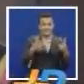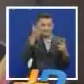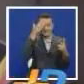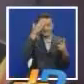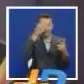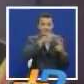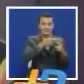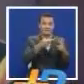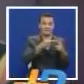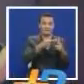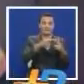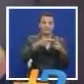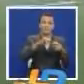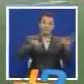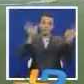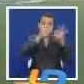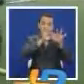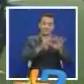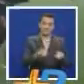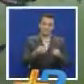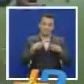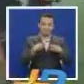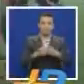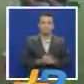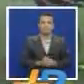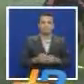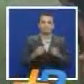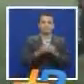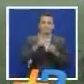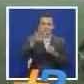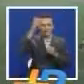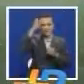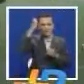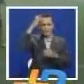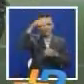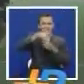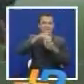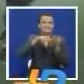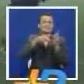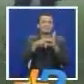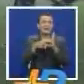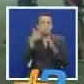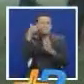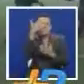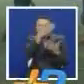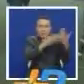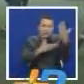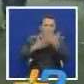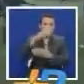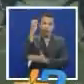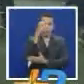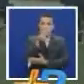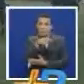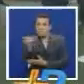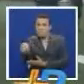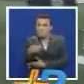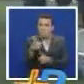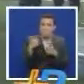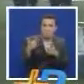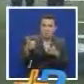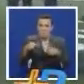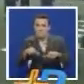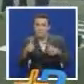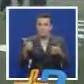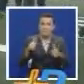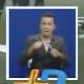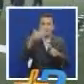son test importantes para nosotros. Estos juegos en territorio europeo serán un termómetro para saber en qué condiciones está la tricolor, que espera tener un buen